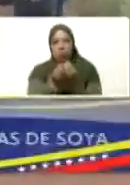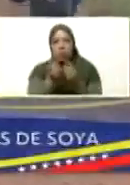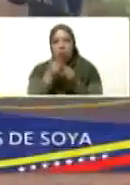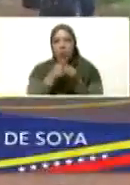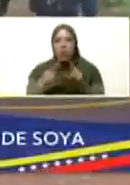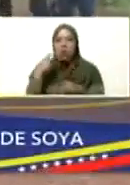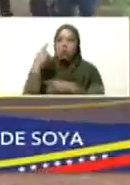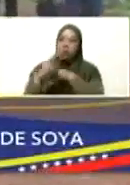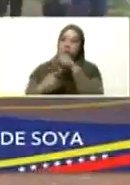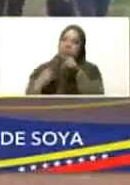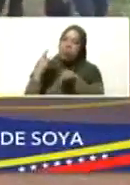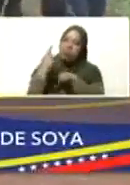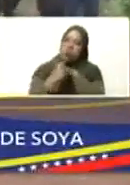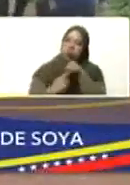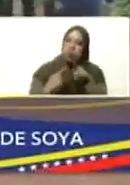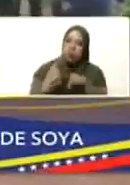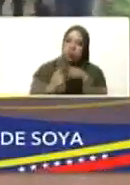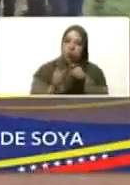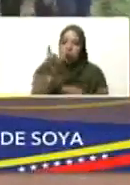otros productores,